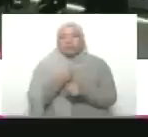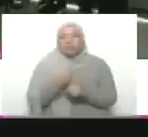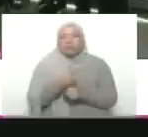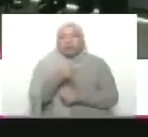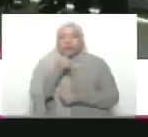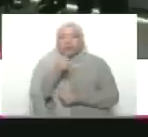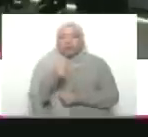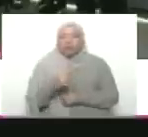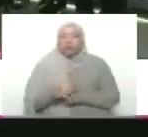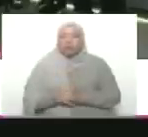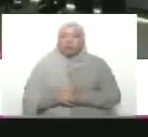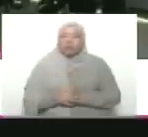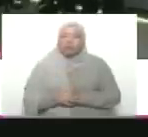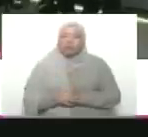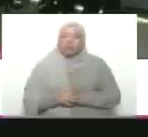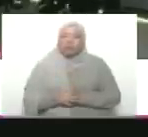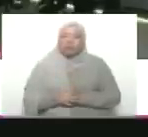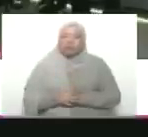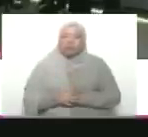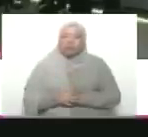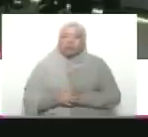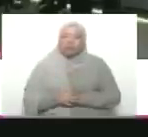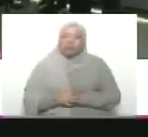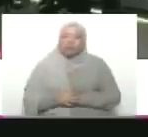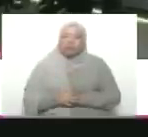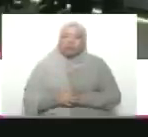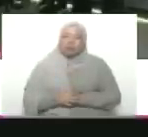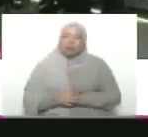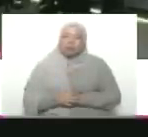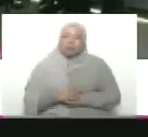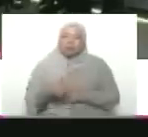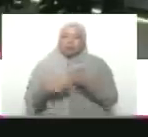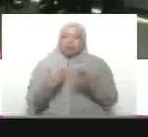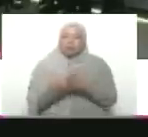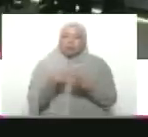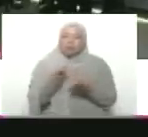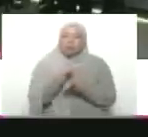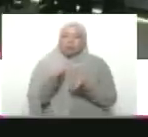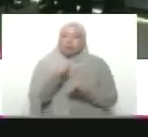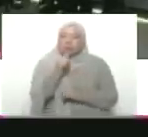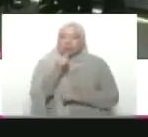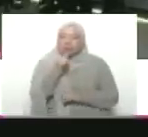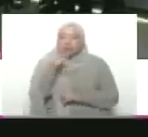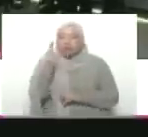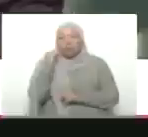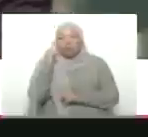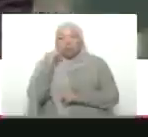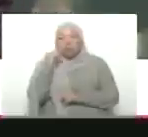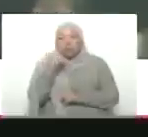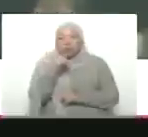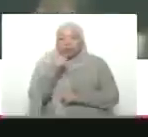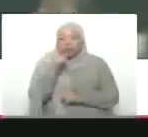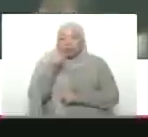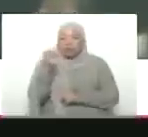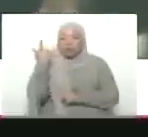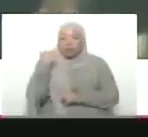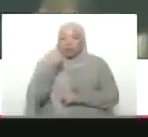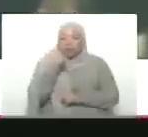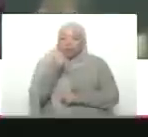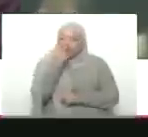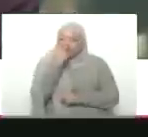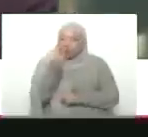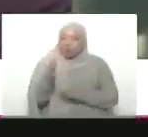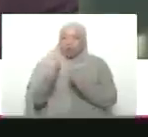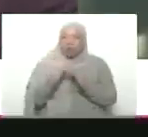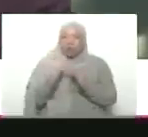mandinga una carta en estos días está en Alemania Felipe rifo Felipe rengifo el negro Felipe después nos invitó a